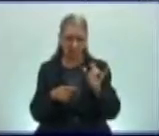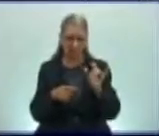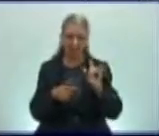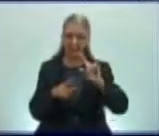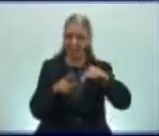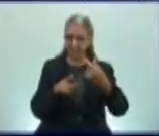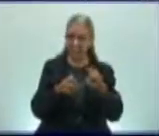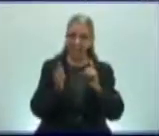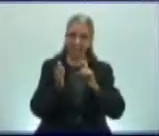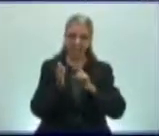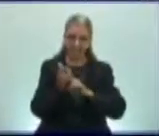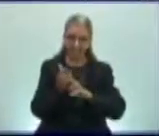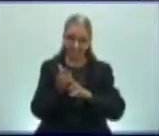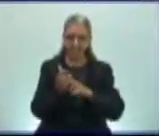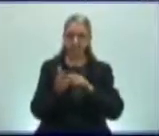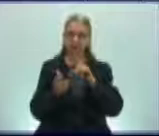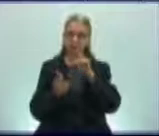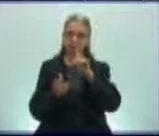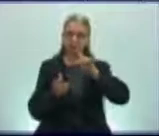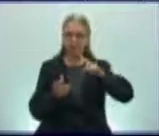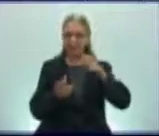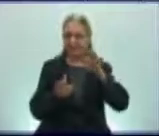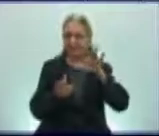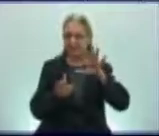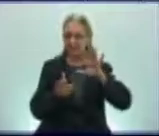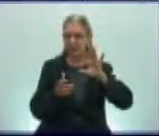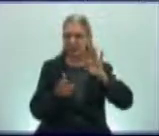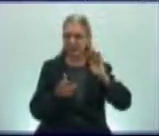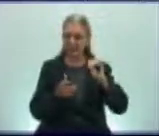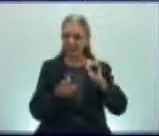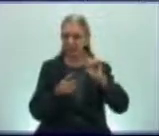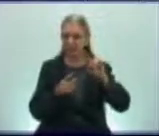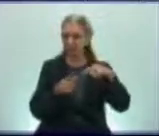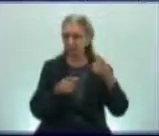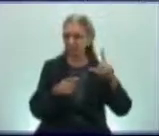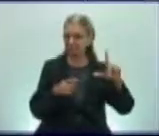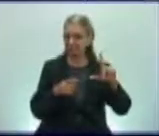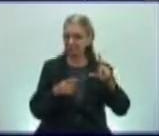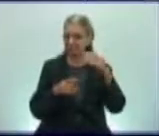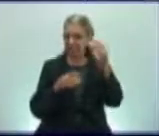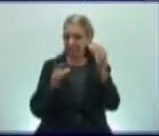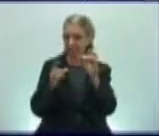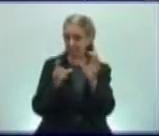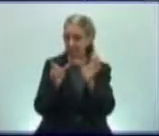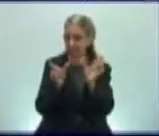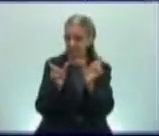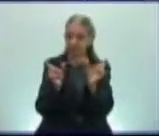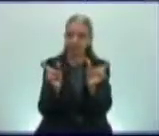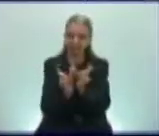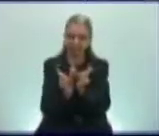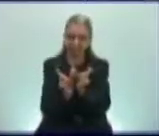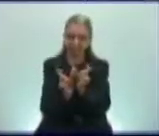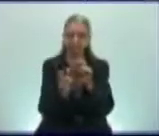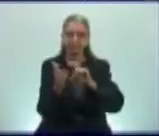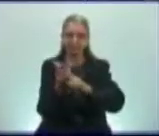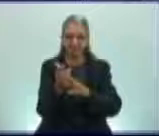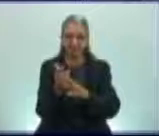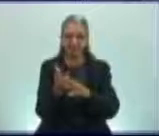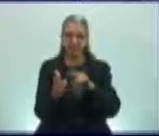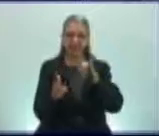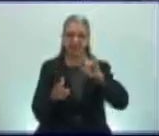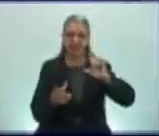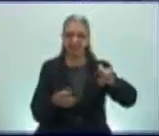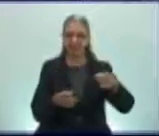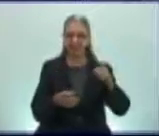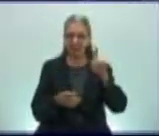9,42 metros. Te daré un tiempo para que puedas ir copiando hasta aquí lo que hemos estado